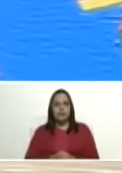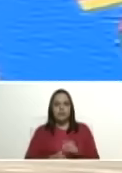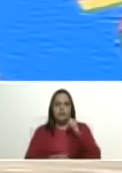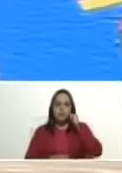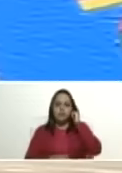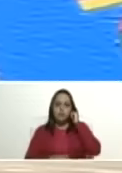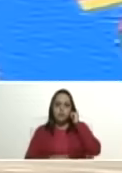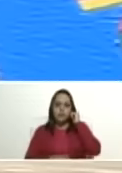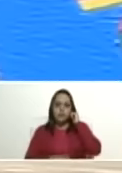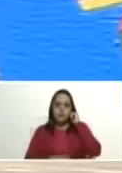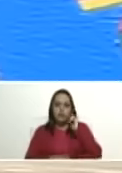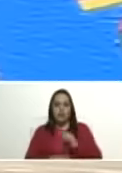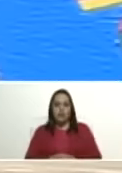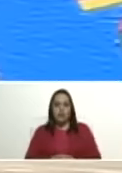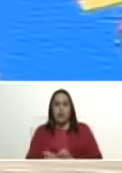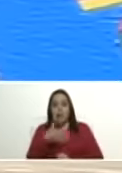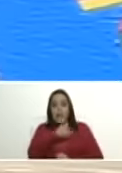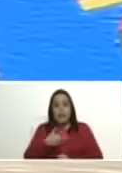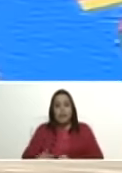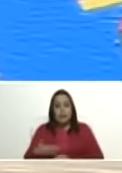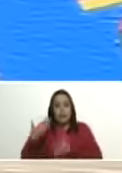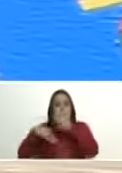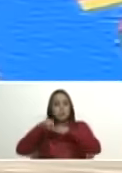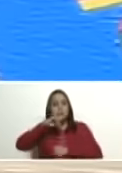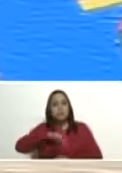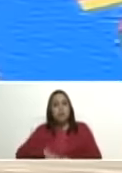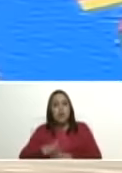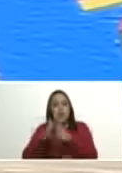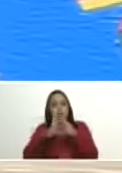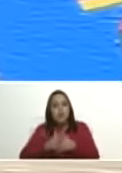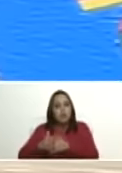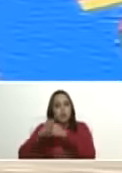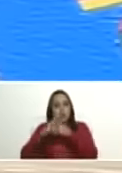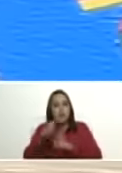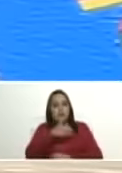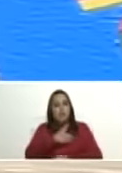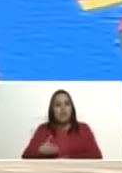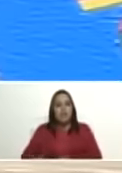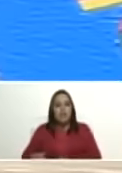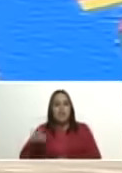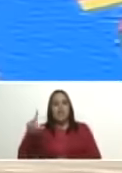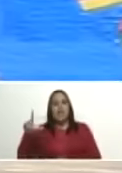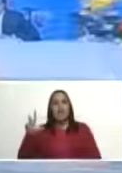Entonces el presidente de los Estados Unidos, presidente Cleveland,